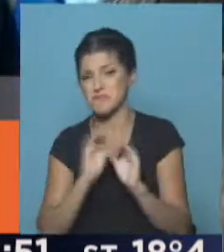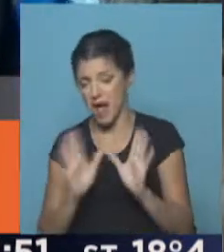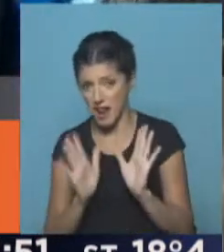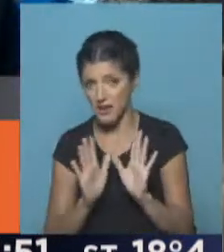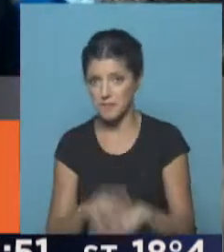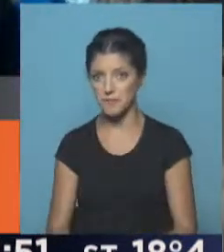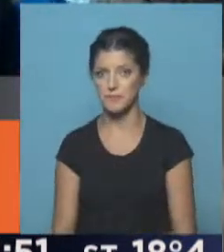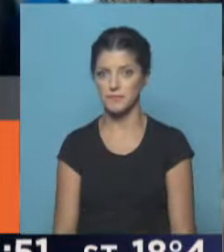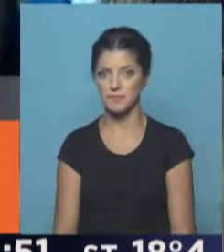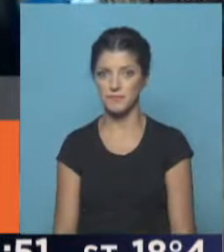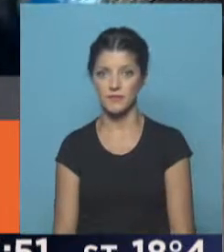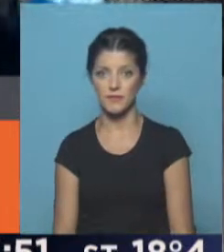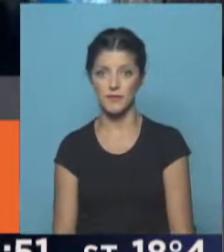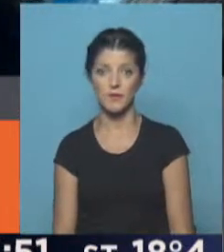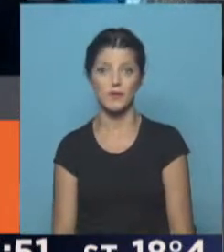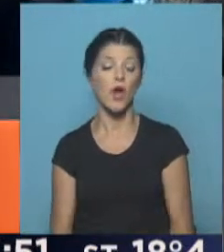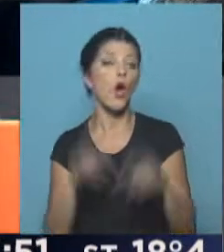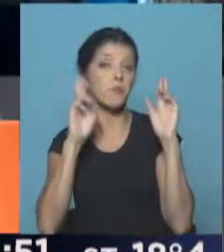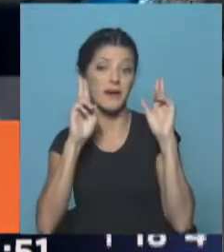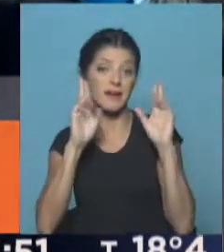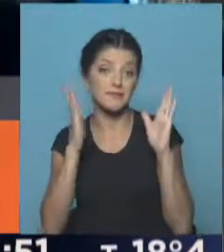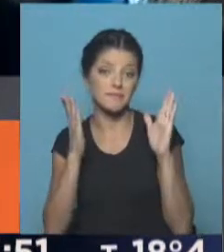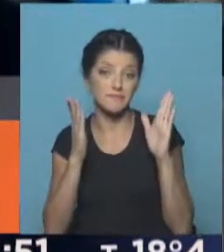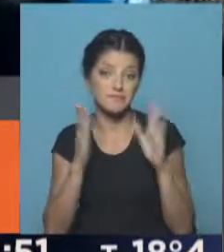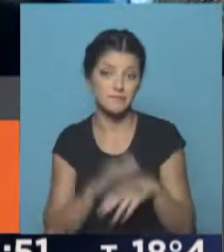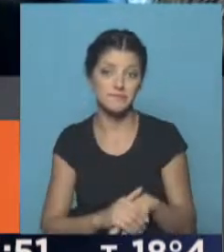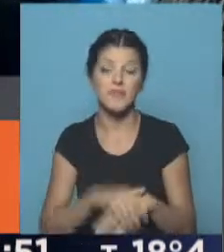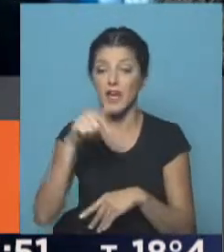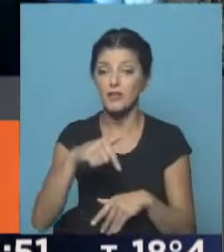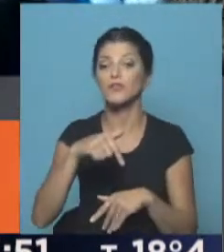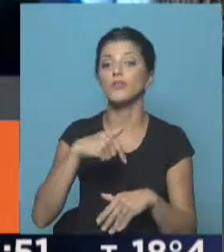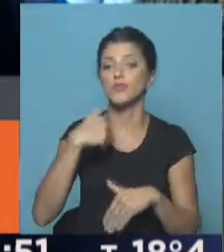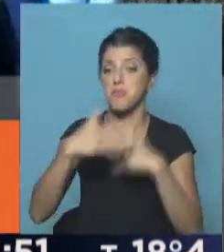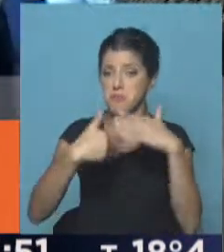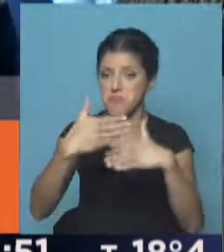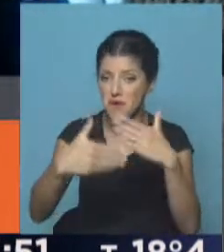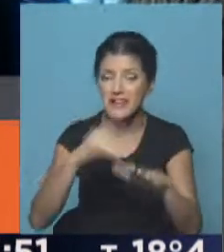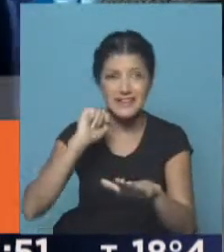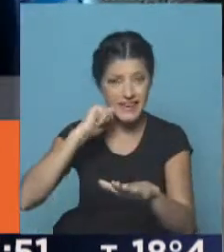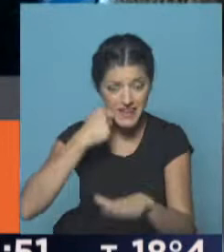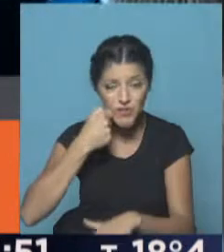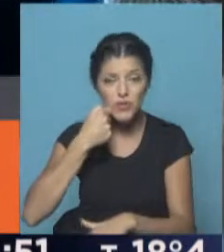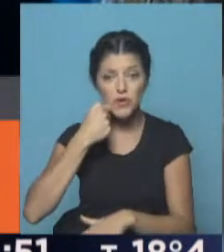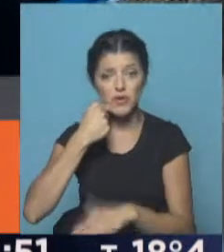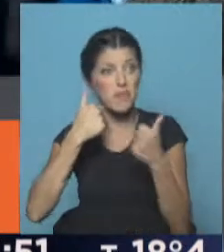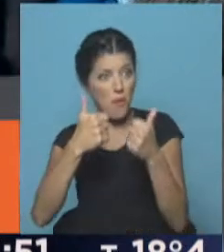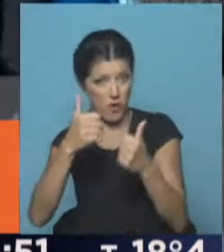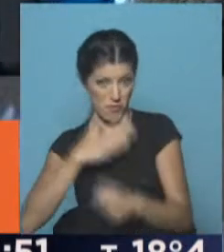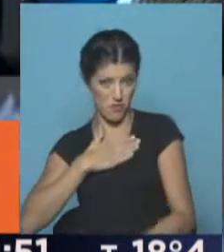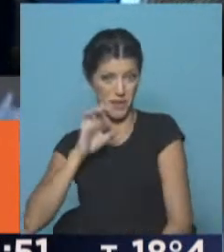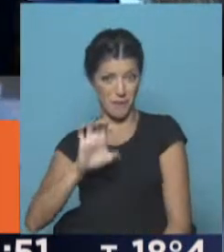que esperemos que sí, que esto es un proceso muy lindo, es bueno para Santa